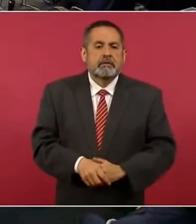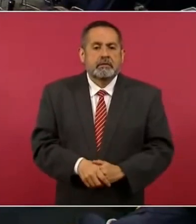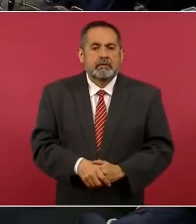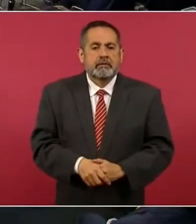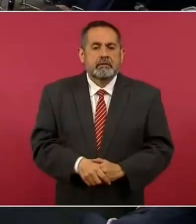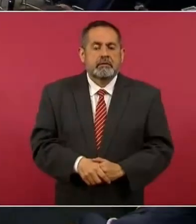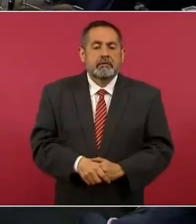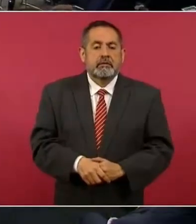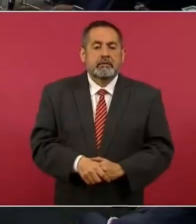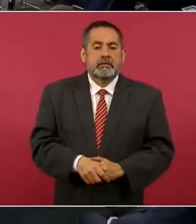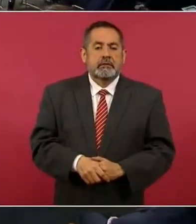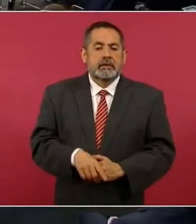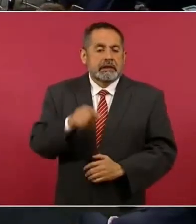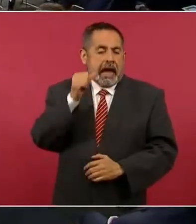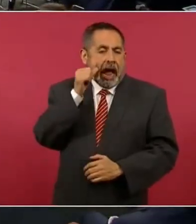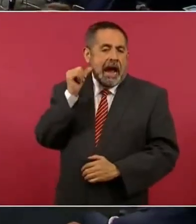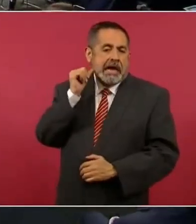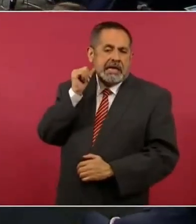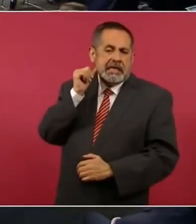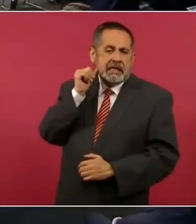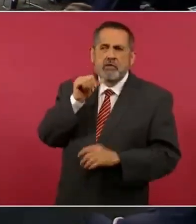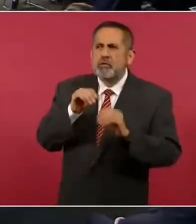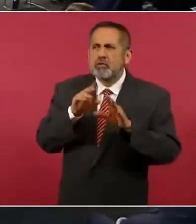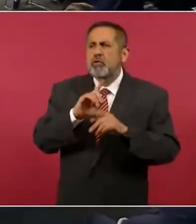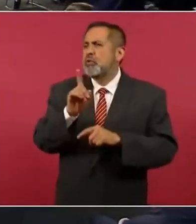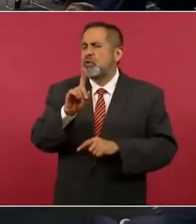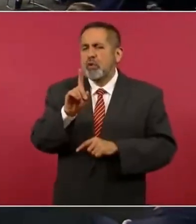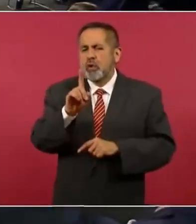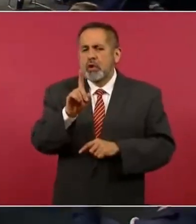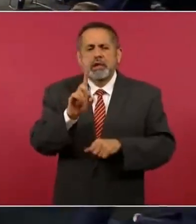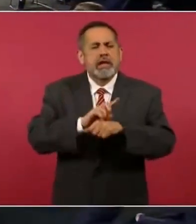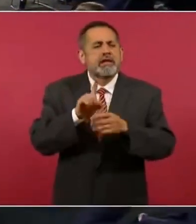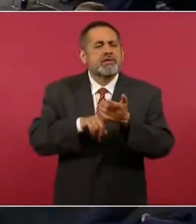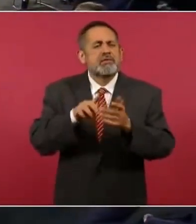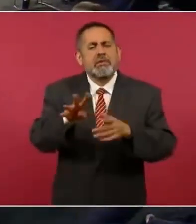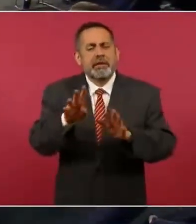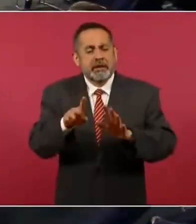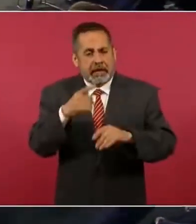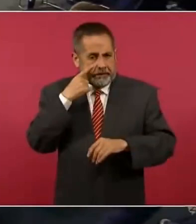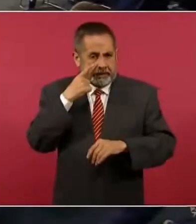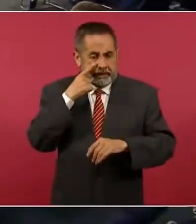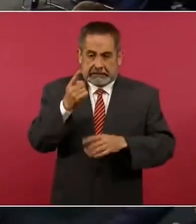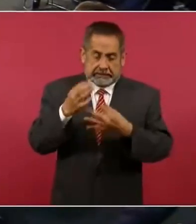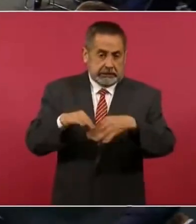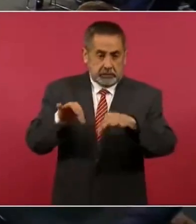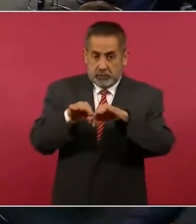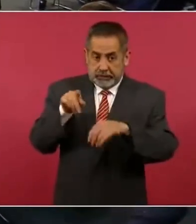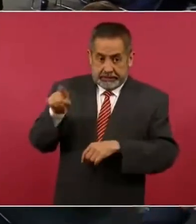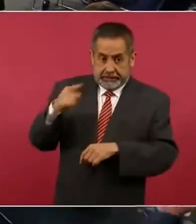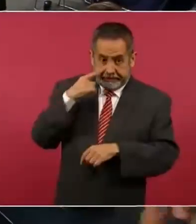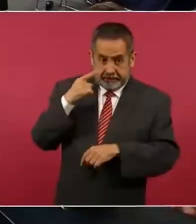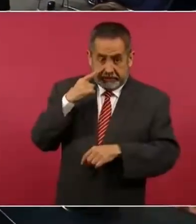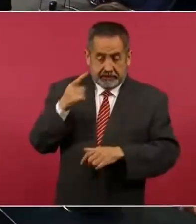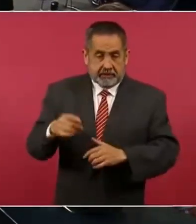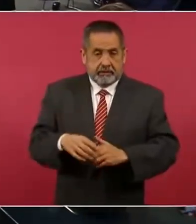Bueno, esta la sacó ayer, no, la 19. Pero esta es importantísimo,